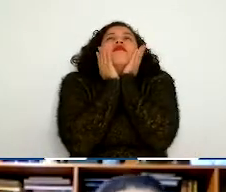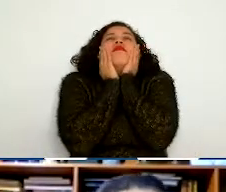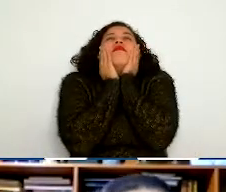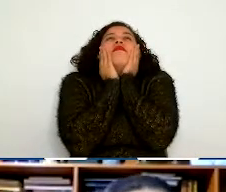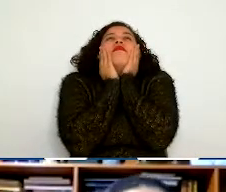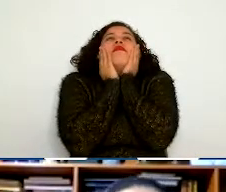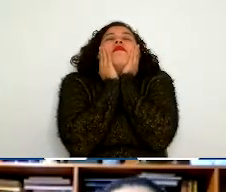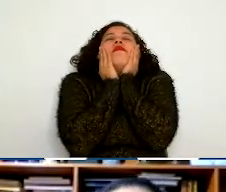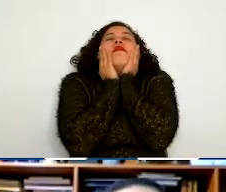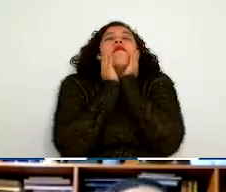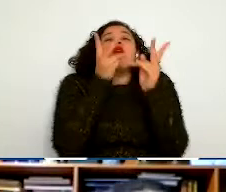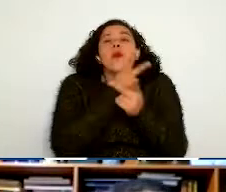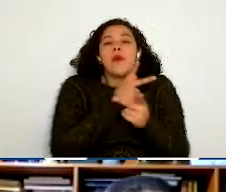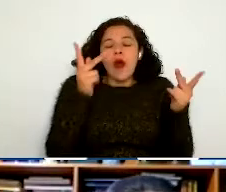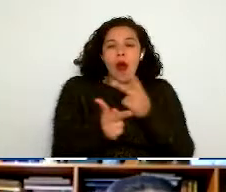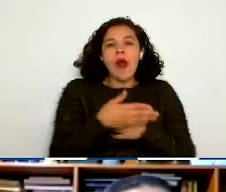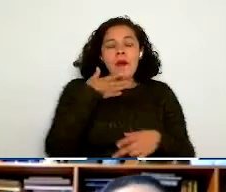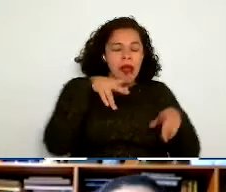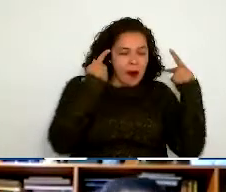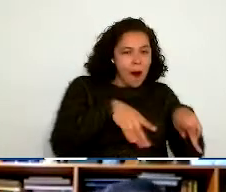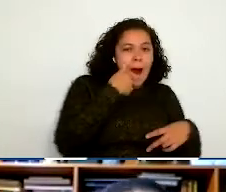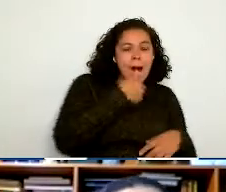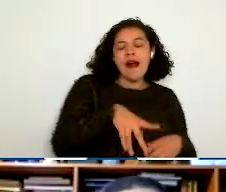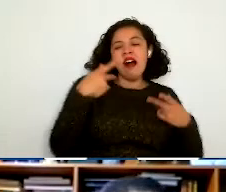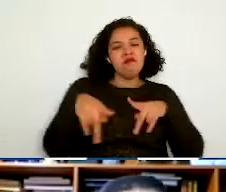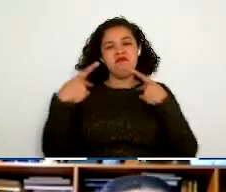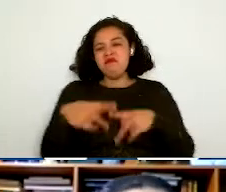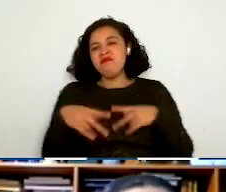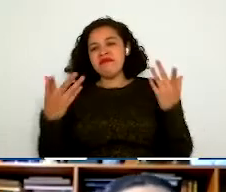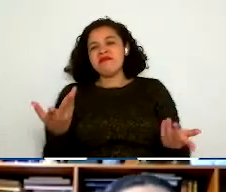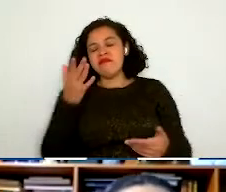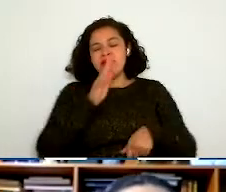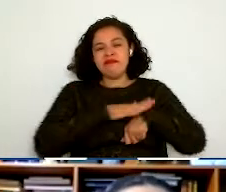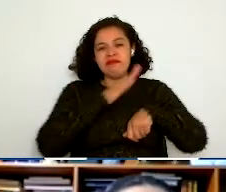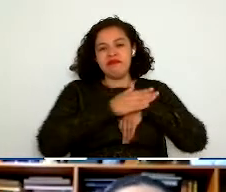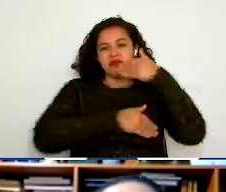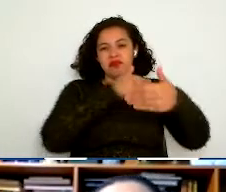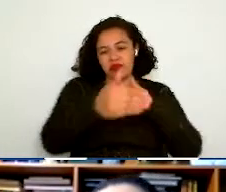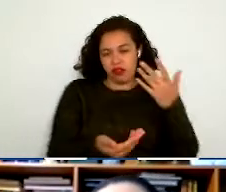producto también, ¿no? Lo vendí bien o no lo vendí bien. En nuestro caso son más procesos.